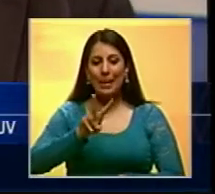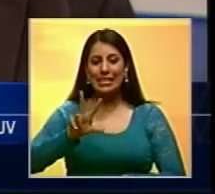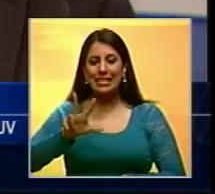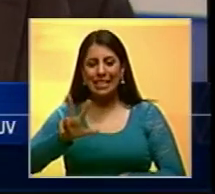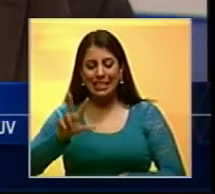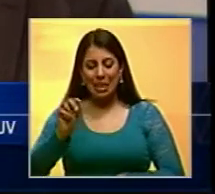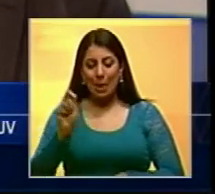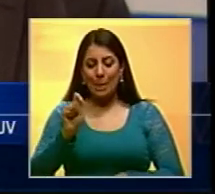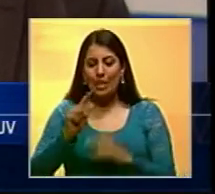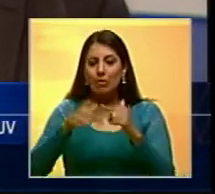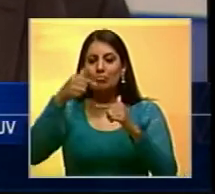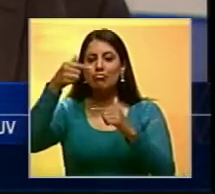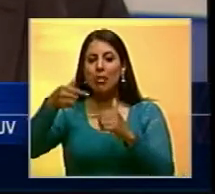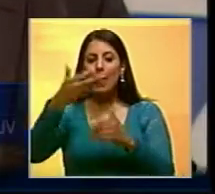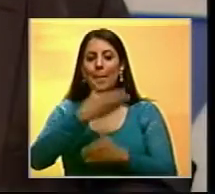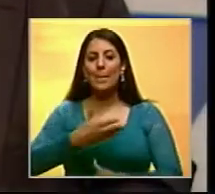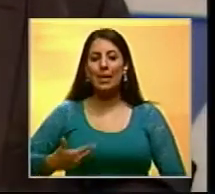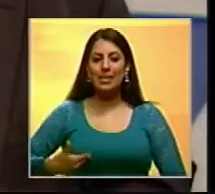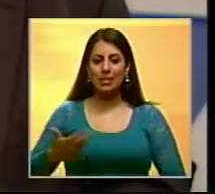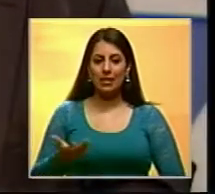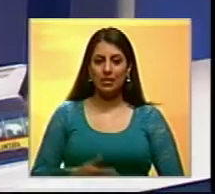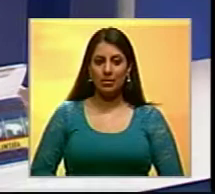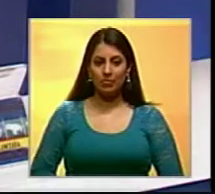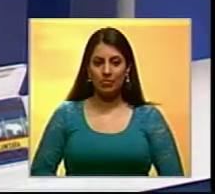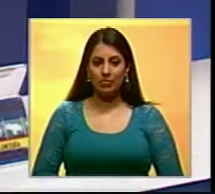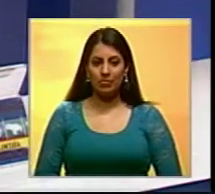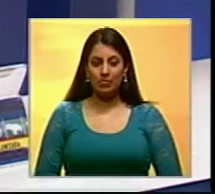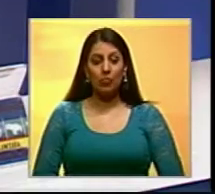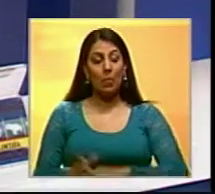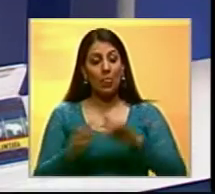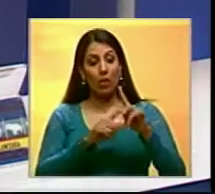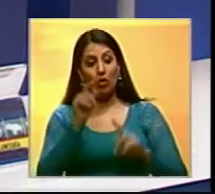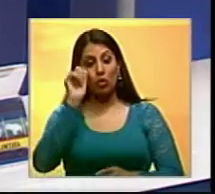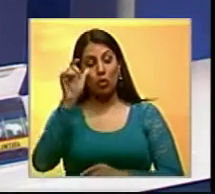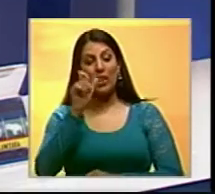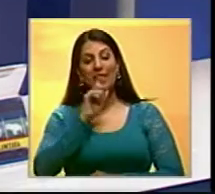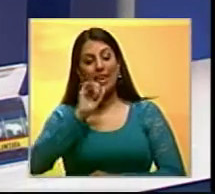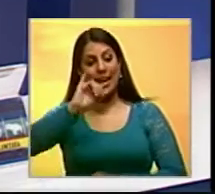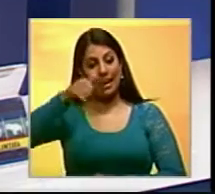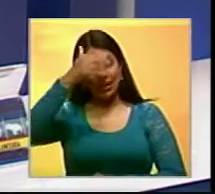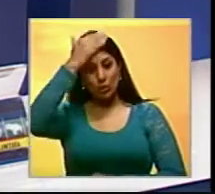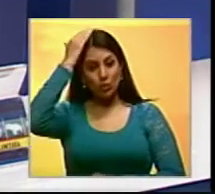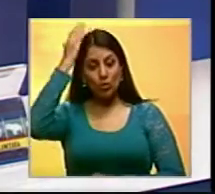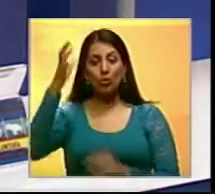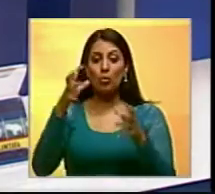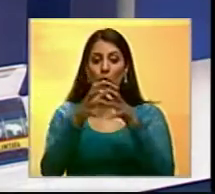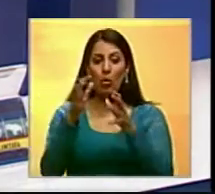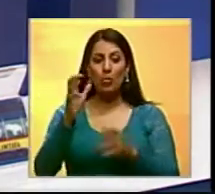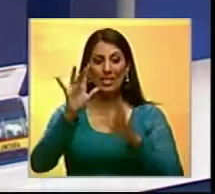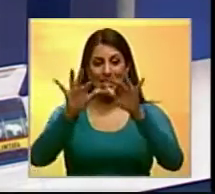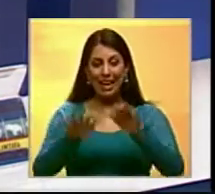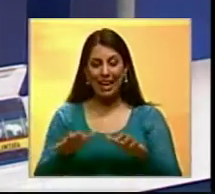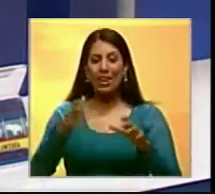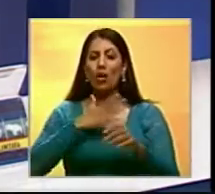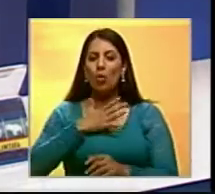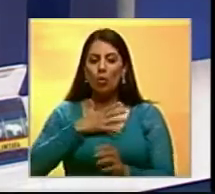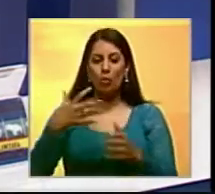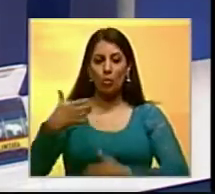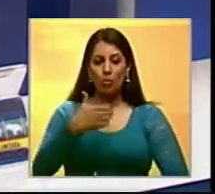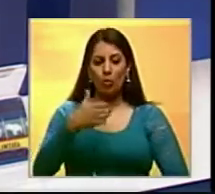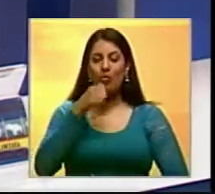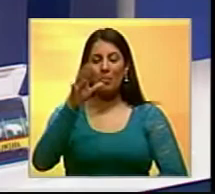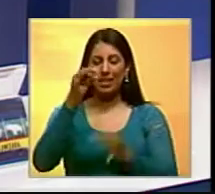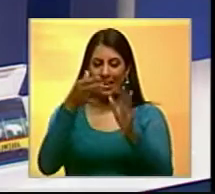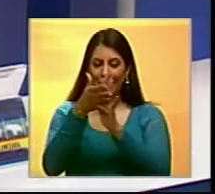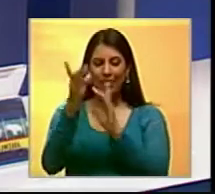23 meses de la elección presidencial. Jesús Torrealba, secretario ejecutivo de la MUD, aseguró que la participación de la unidad en las